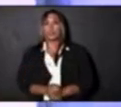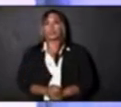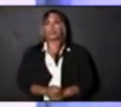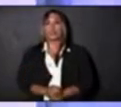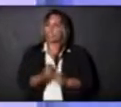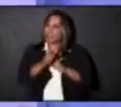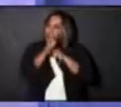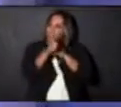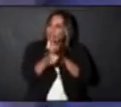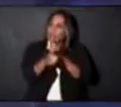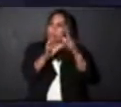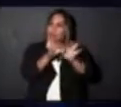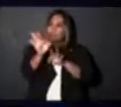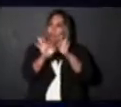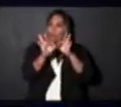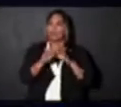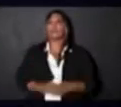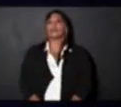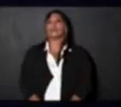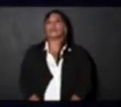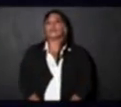convicción sigue intacta.